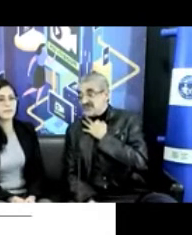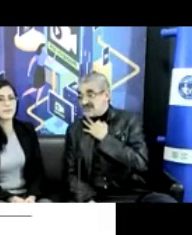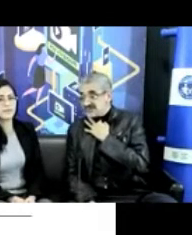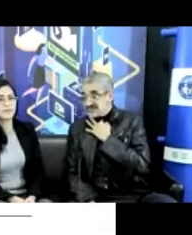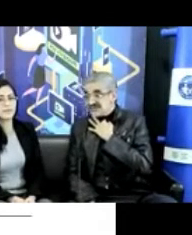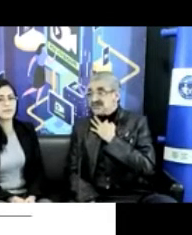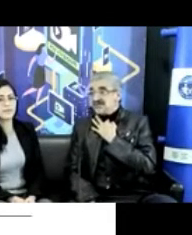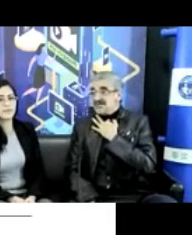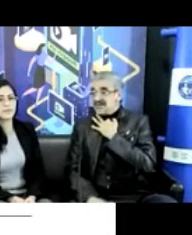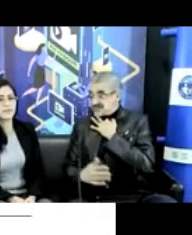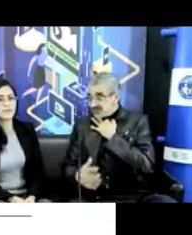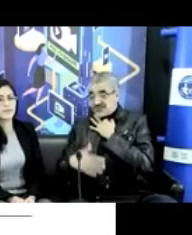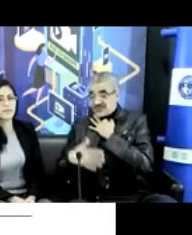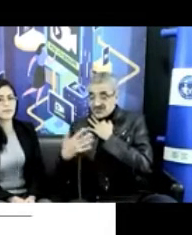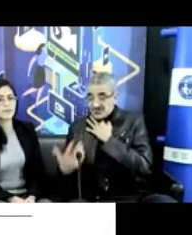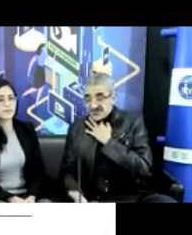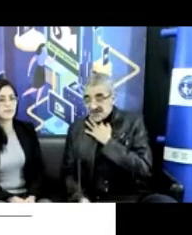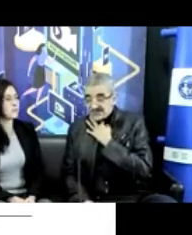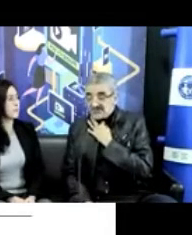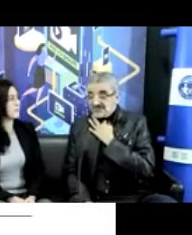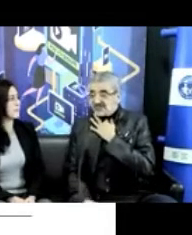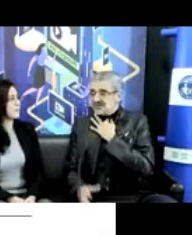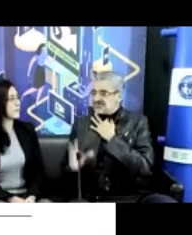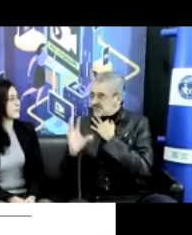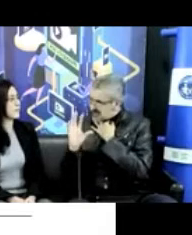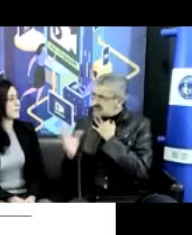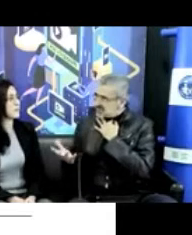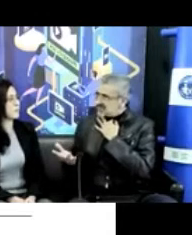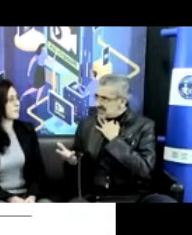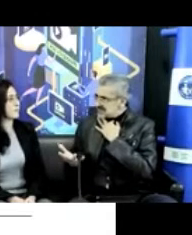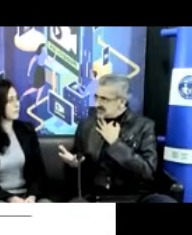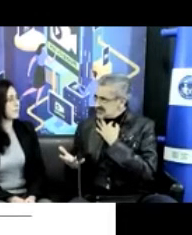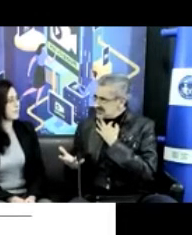consumo establecidas, las rompe, consume de más, entonces